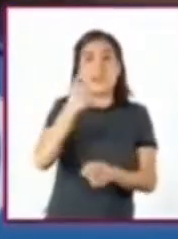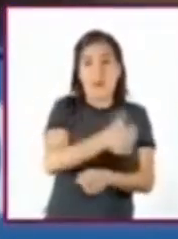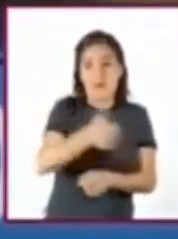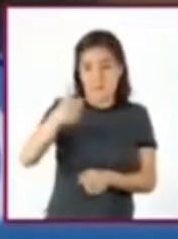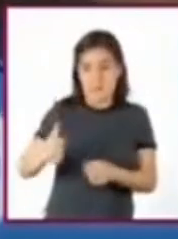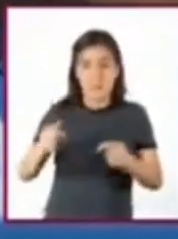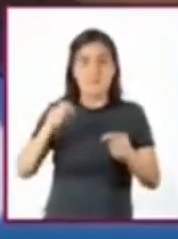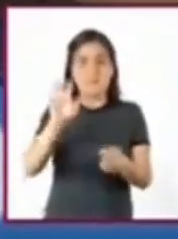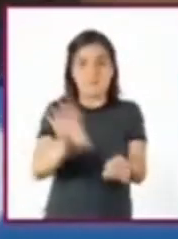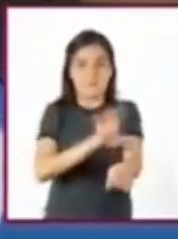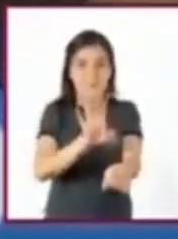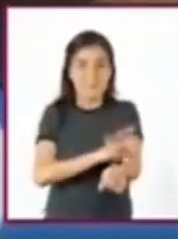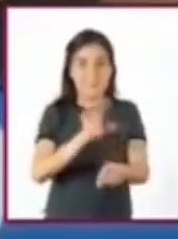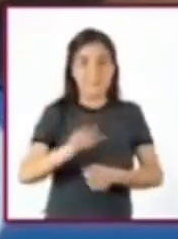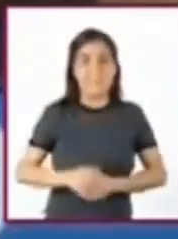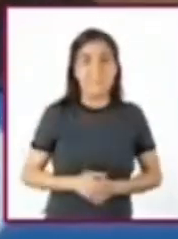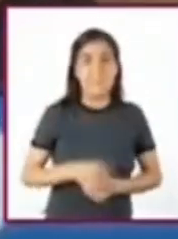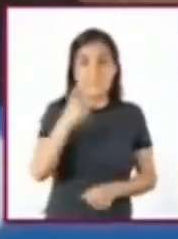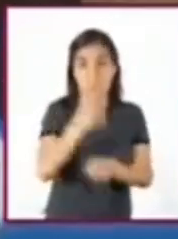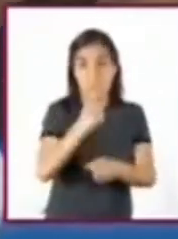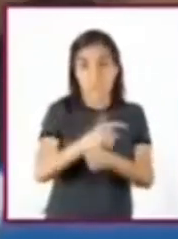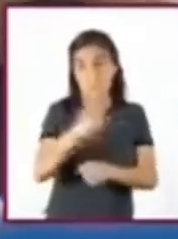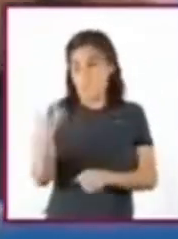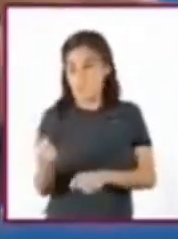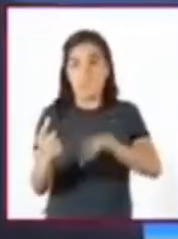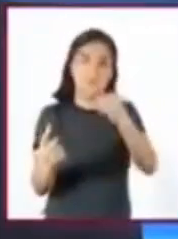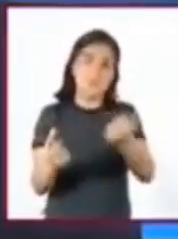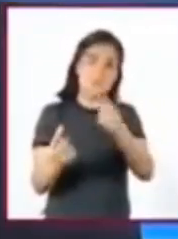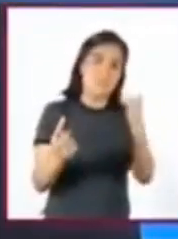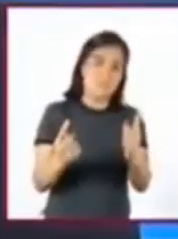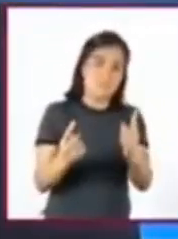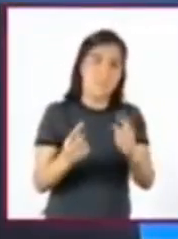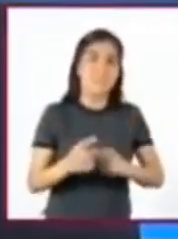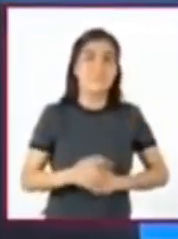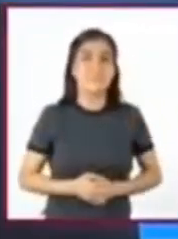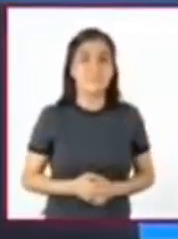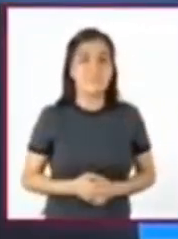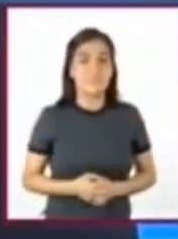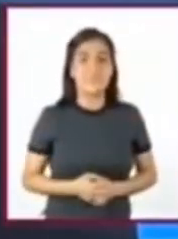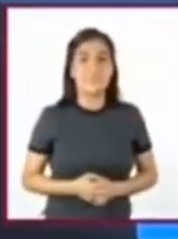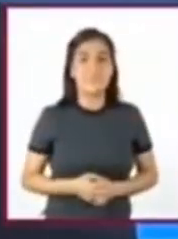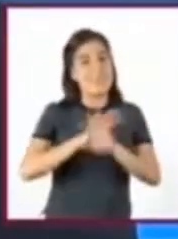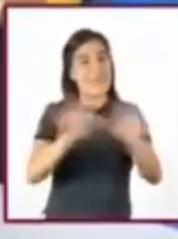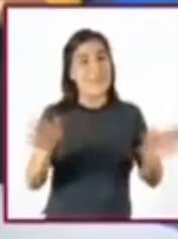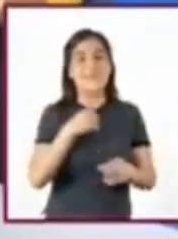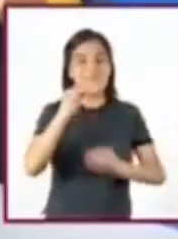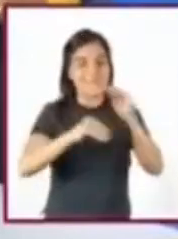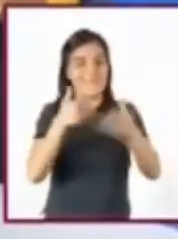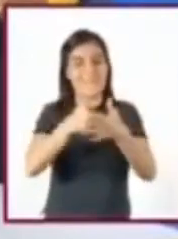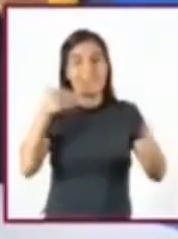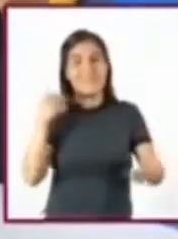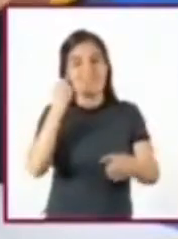del cable. Primero un lado y luego el otro. Bueno, ¿qué creen? Ya lo tenía armado.